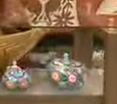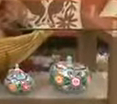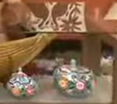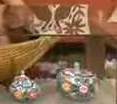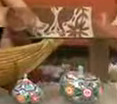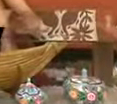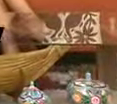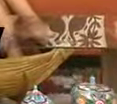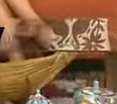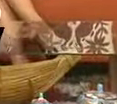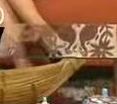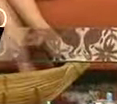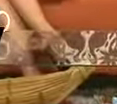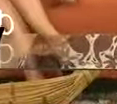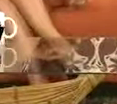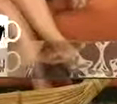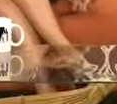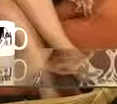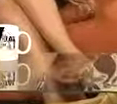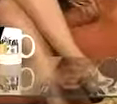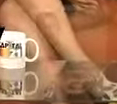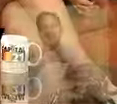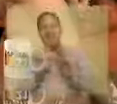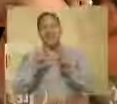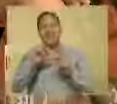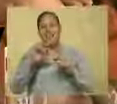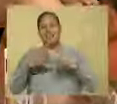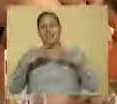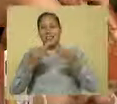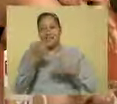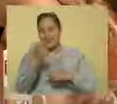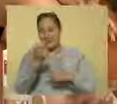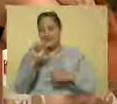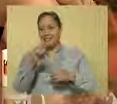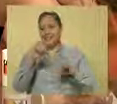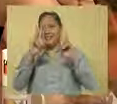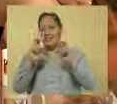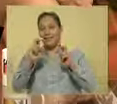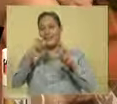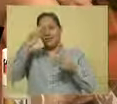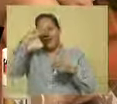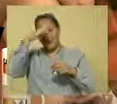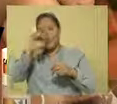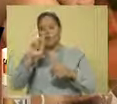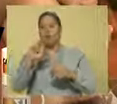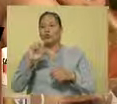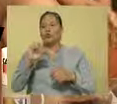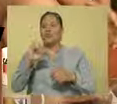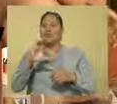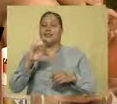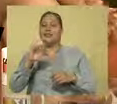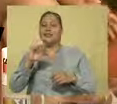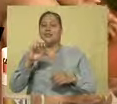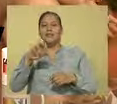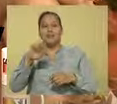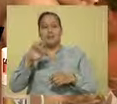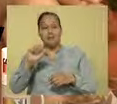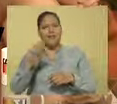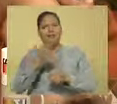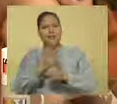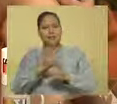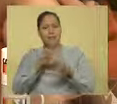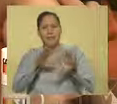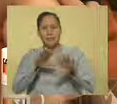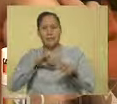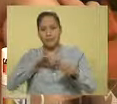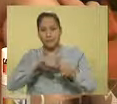Muchísimas gracias. Bueno, pues rapidito nos vamos a finanzas. Ya estamos en temas financieros con nuestro especialista Susi Castaneira, quien trae a un gran invitado, quien